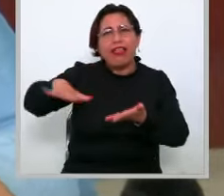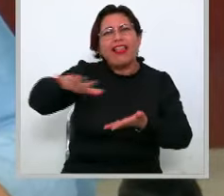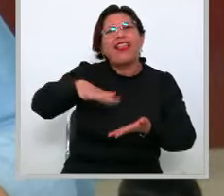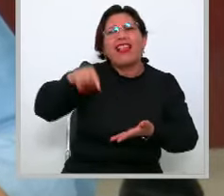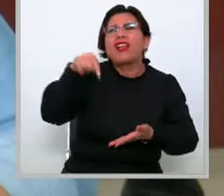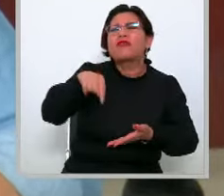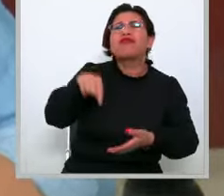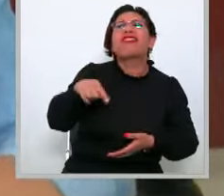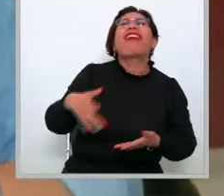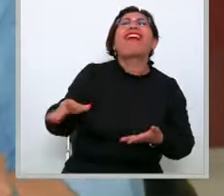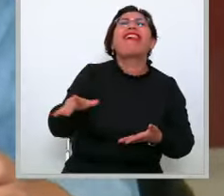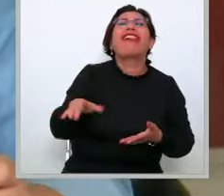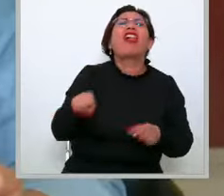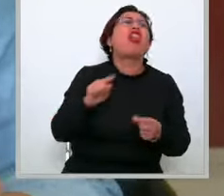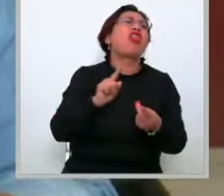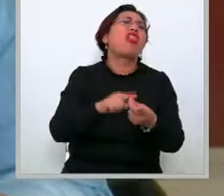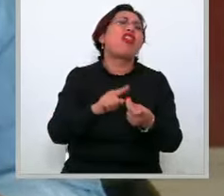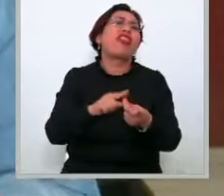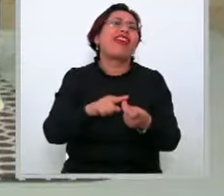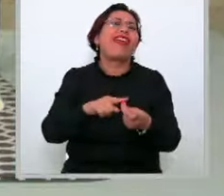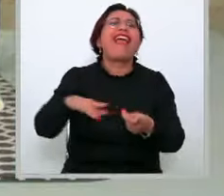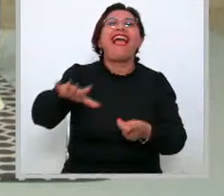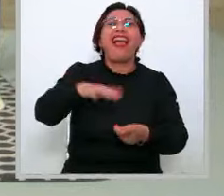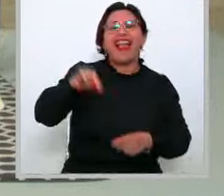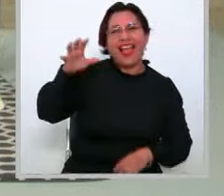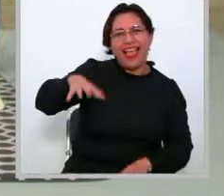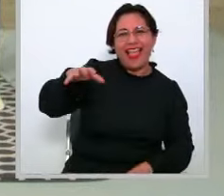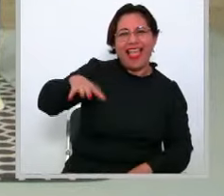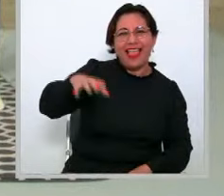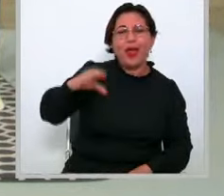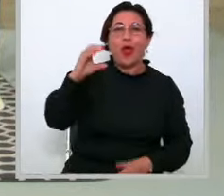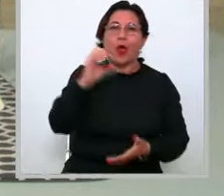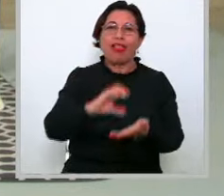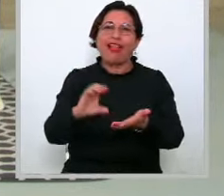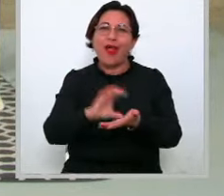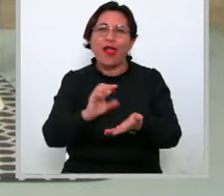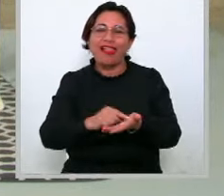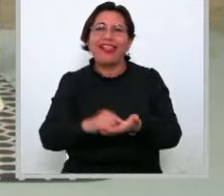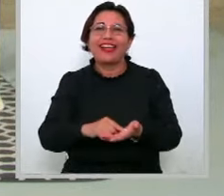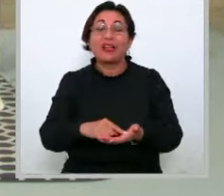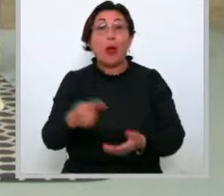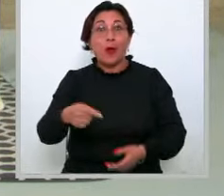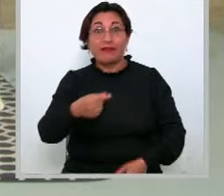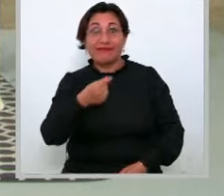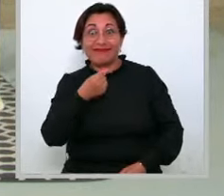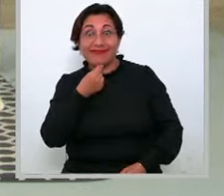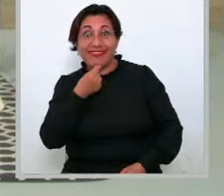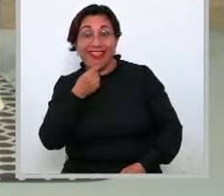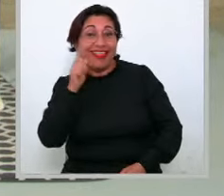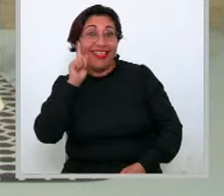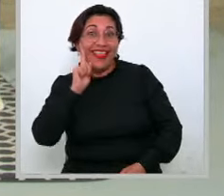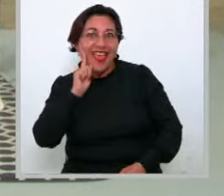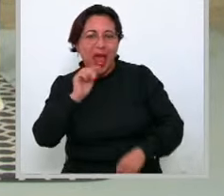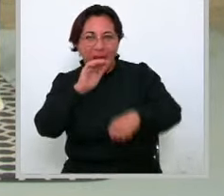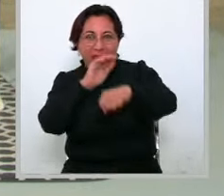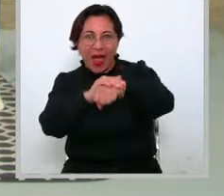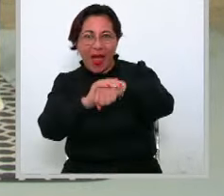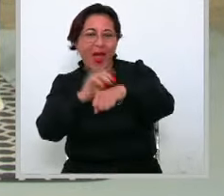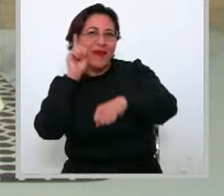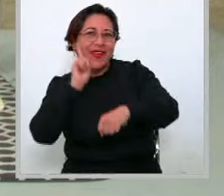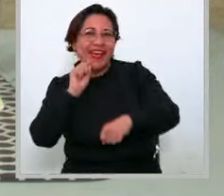y no estoy solo en esta aventura, me está acompañando también alguna persona de ese lado. Es mi amiga Sofi. ¿Cómo estás, Sofi? Muy bien.